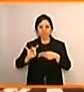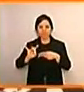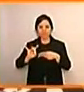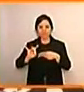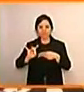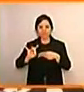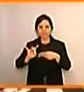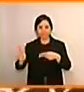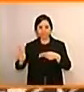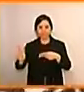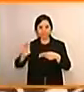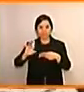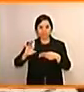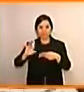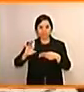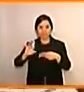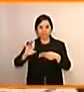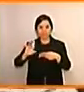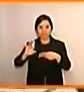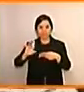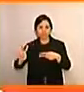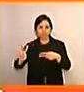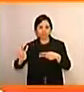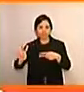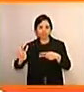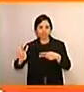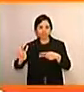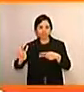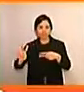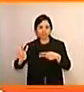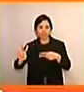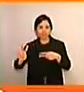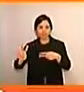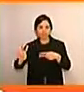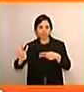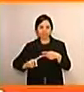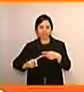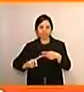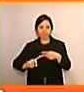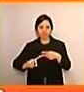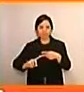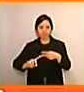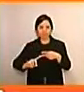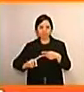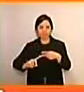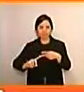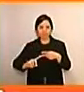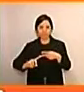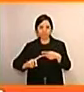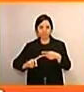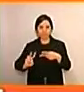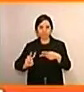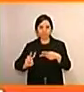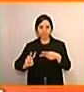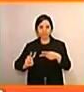2, primer número ganador 82, segundo número ganador, primer dígito 2, segundo dígito